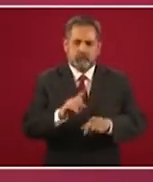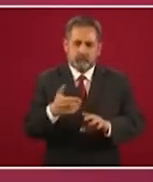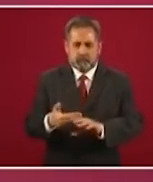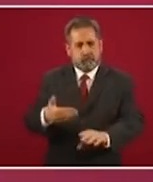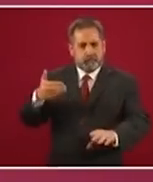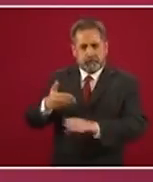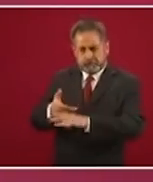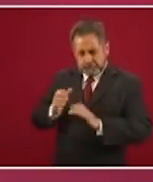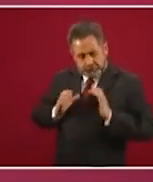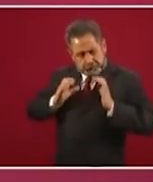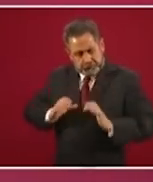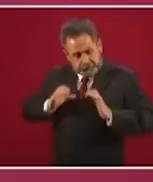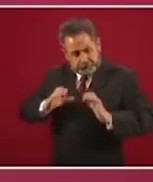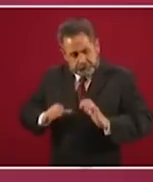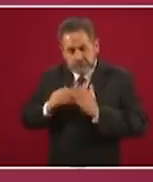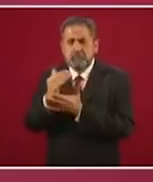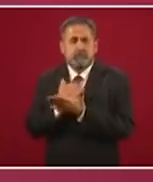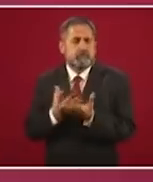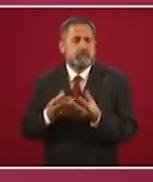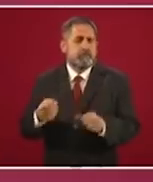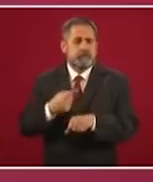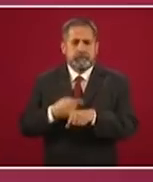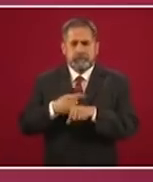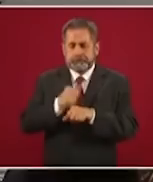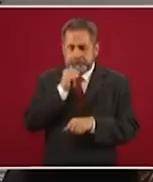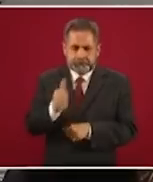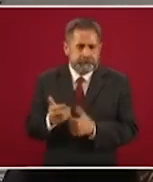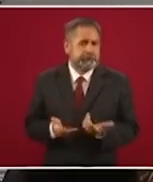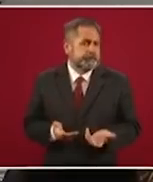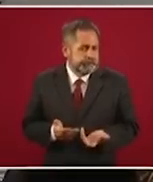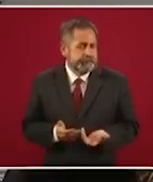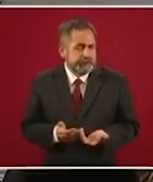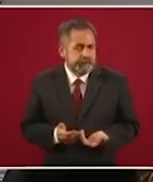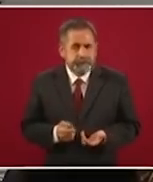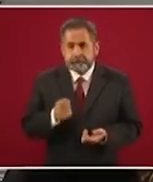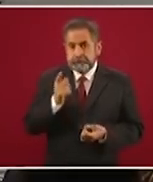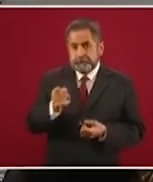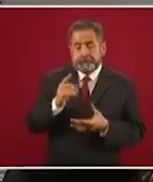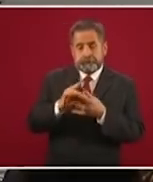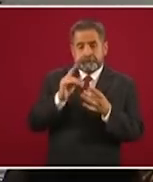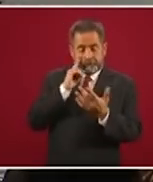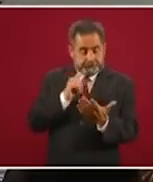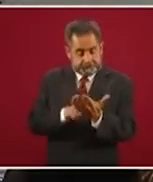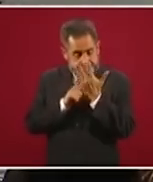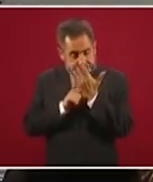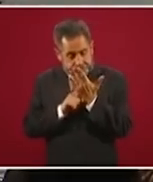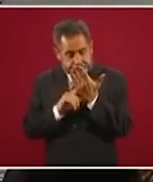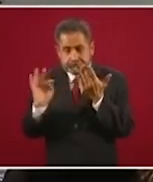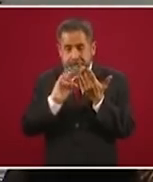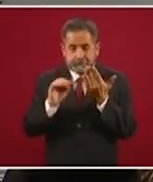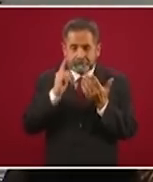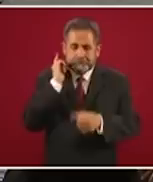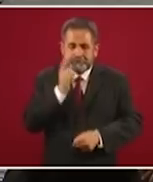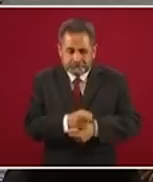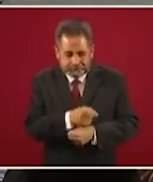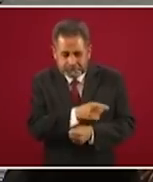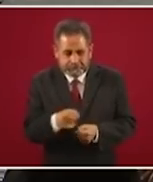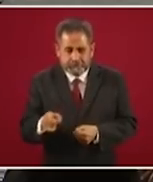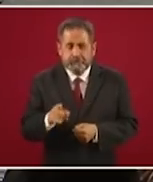incluyendo en el origen, en los primeros datos que hacen ver que pueda haber una leucemia en un